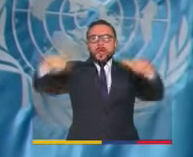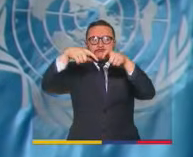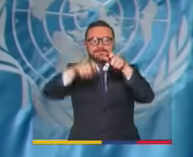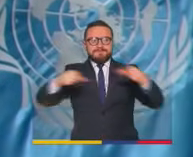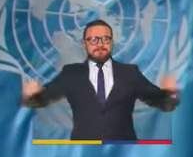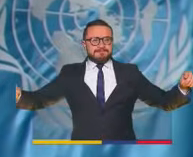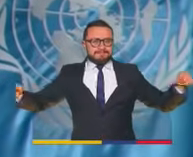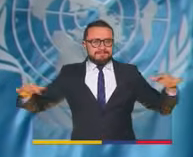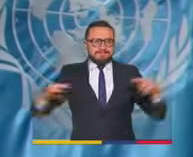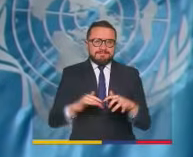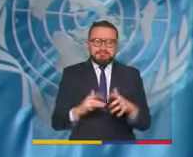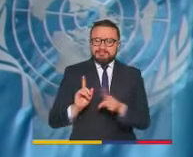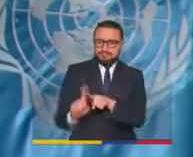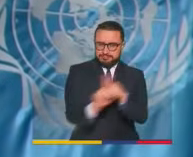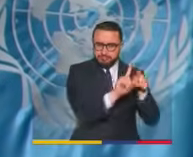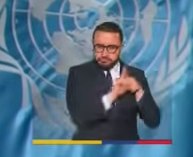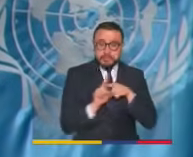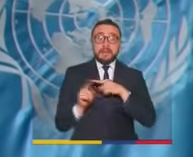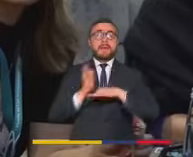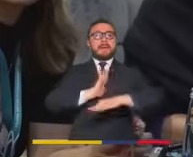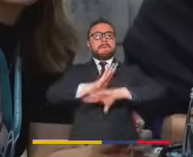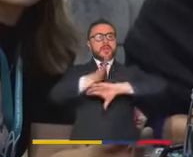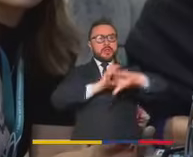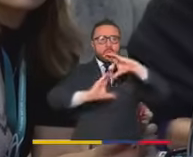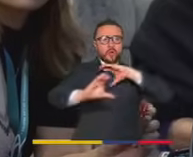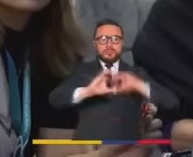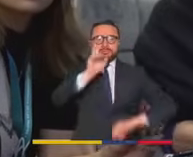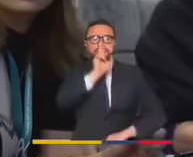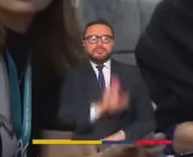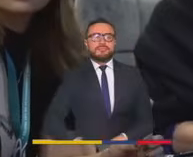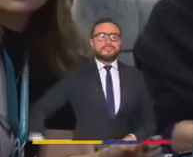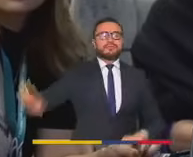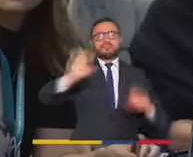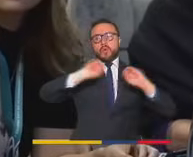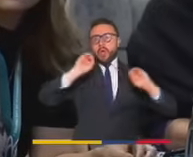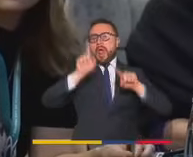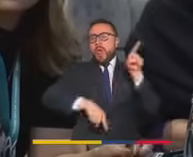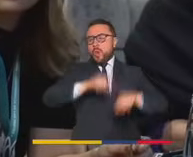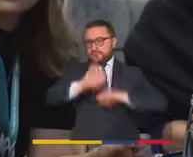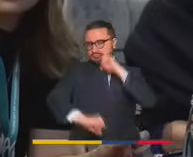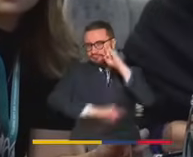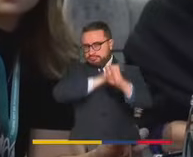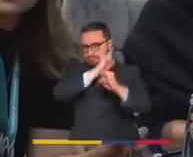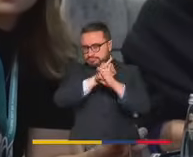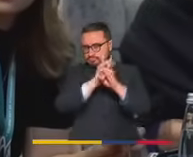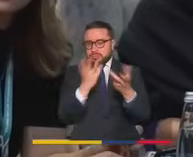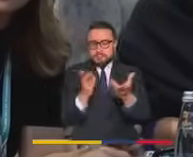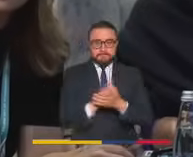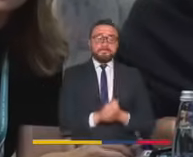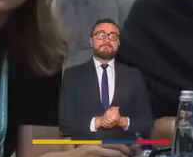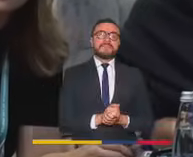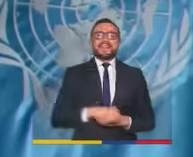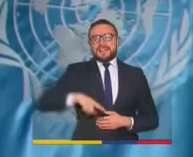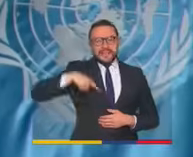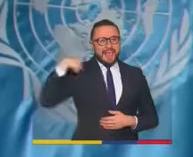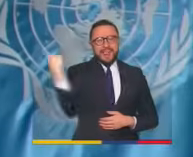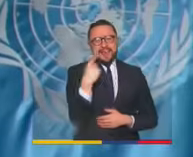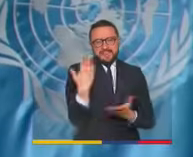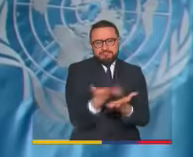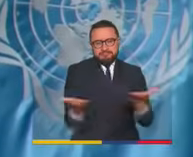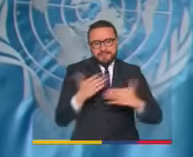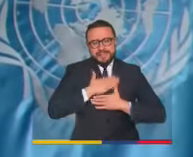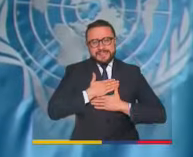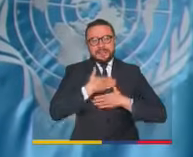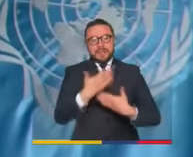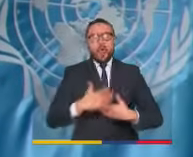presentes, medios de comunicación nacionales e internacionales, en general a todas y